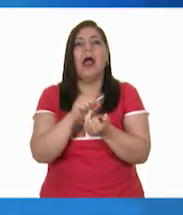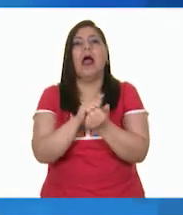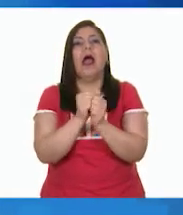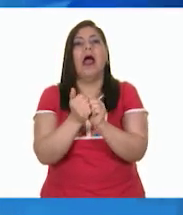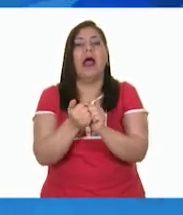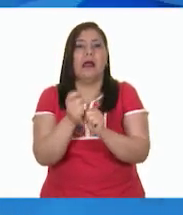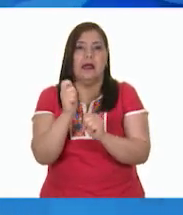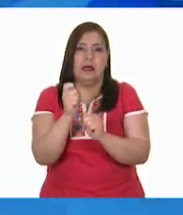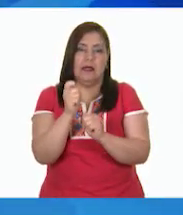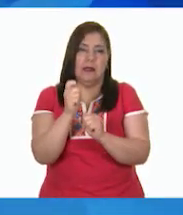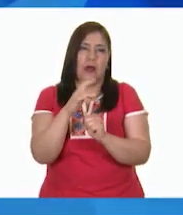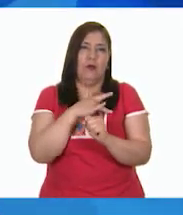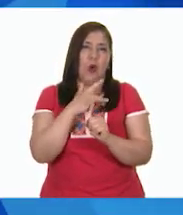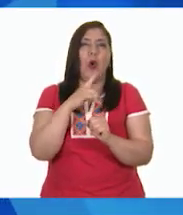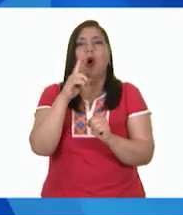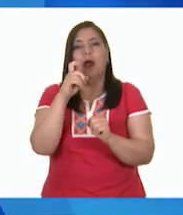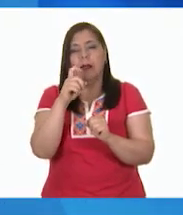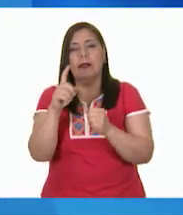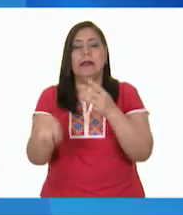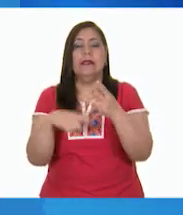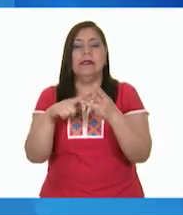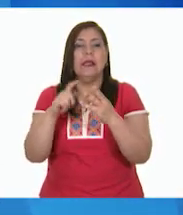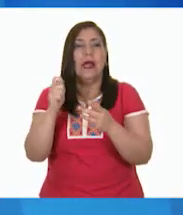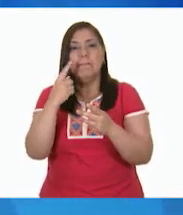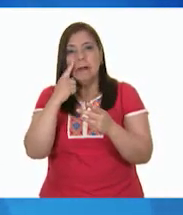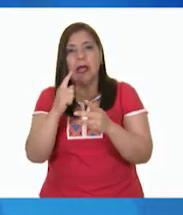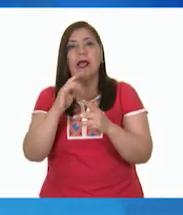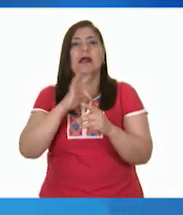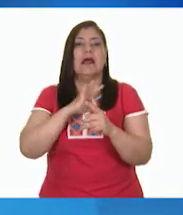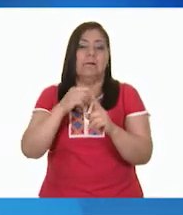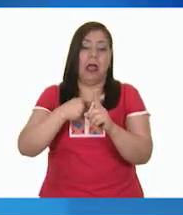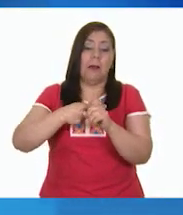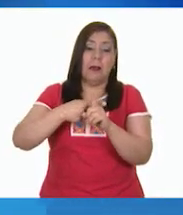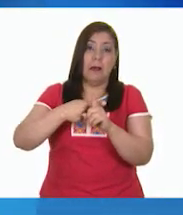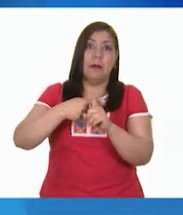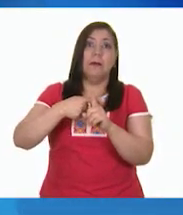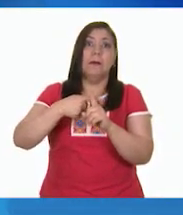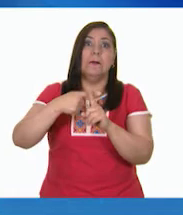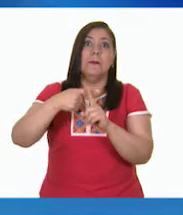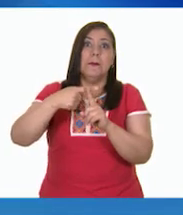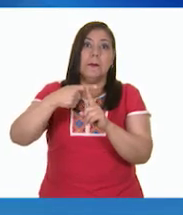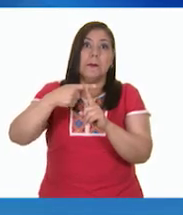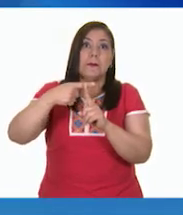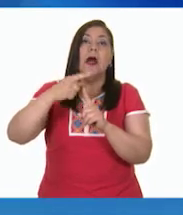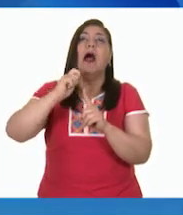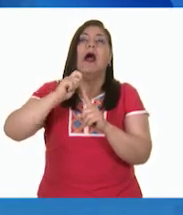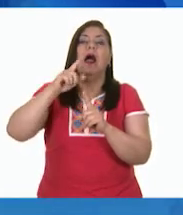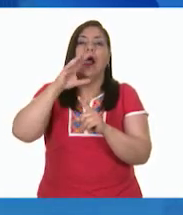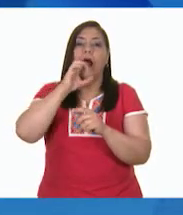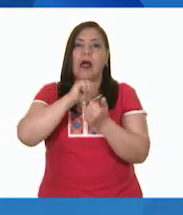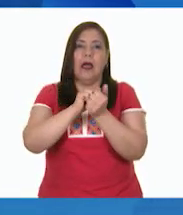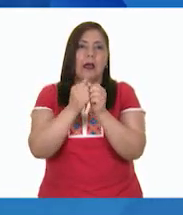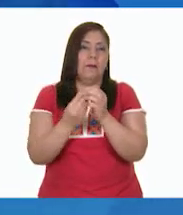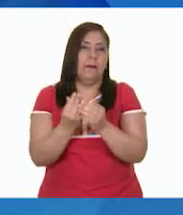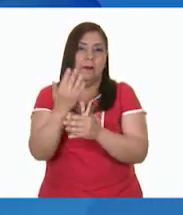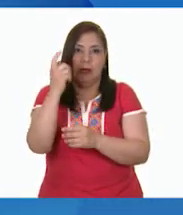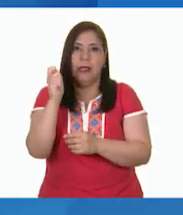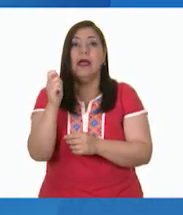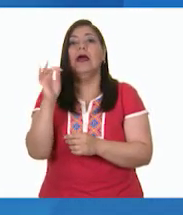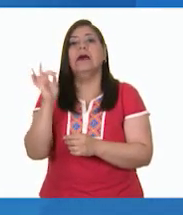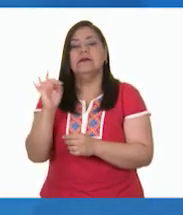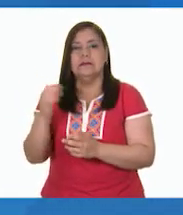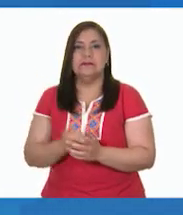a menor temperatura pasaría de gas, líquido, sólido. Uh-huh. Si la temperatura desciende, el agua cambia de estado